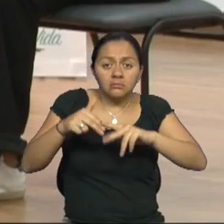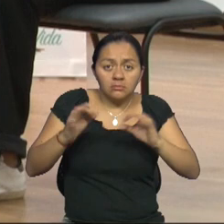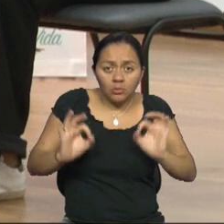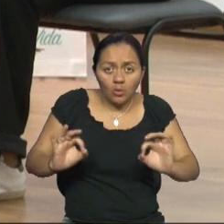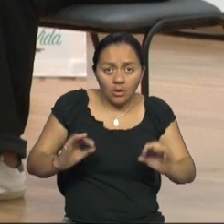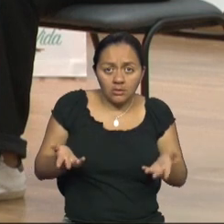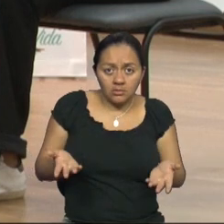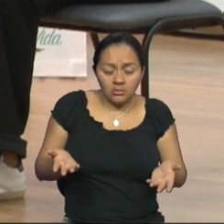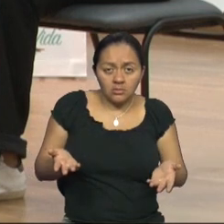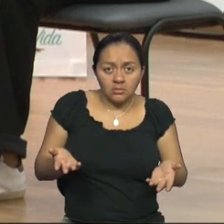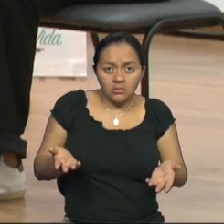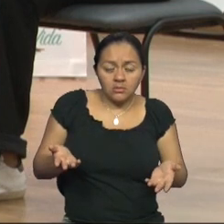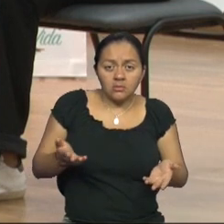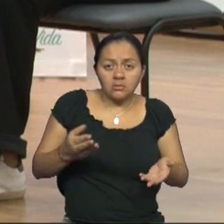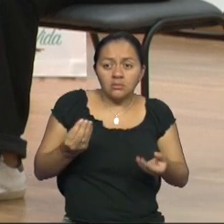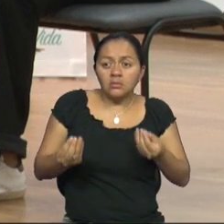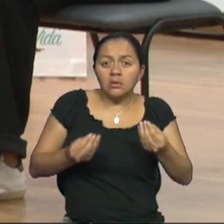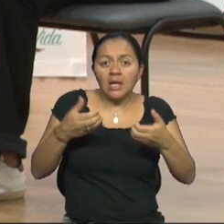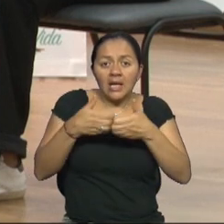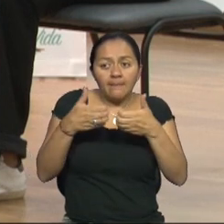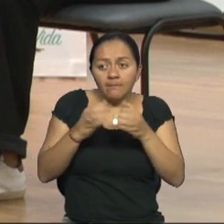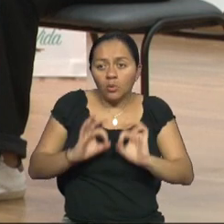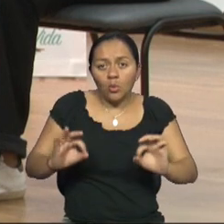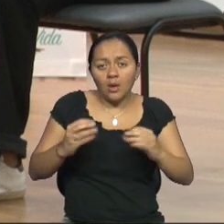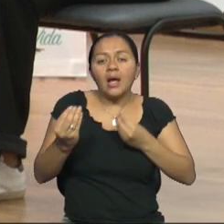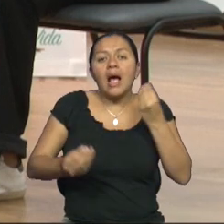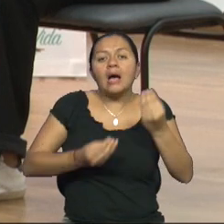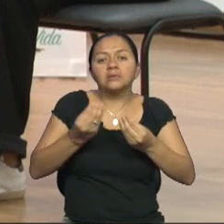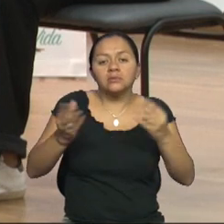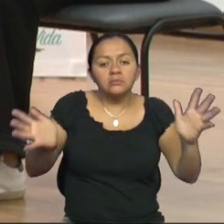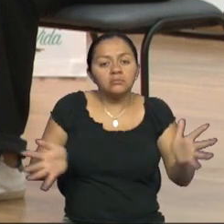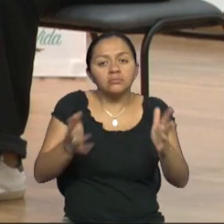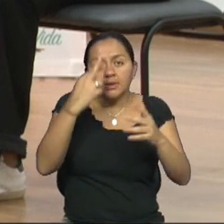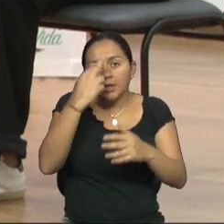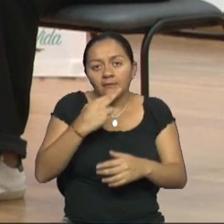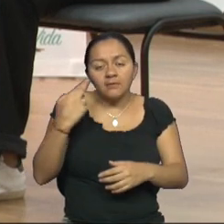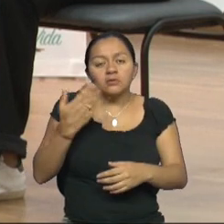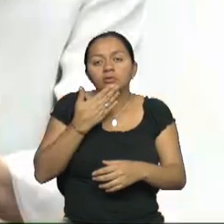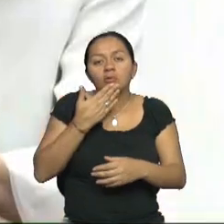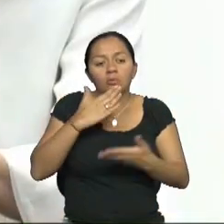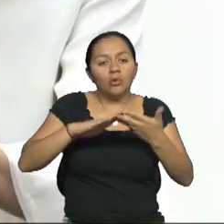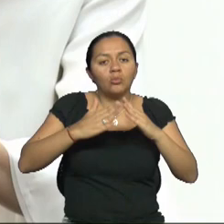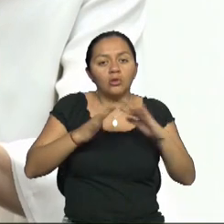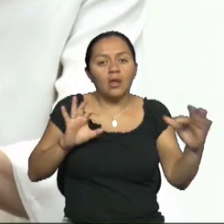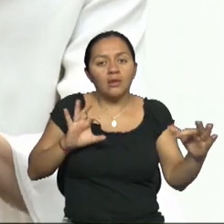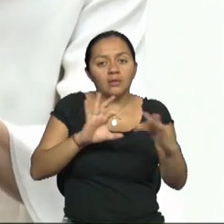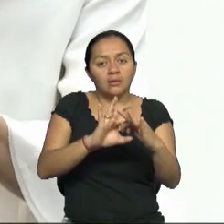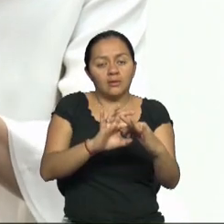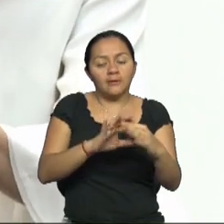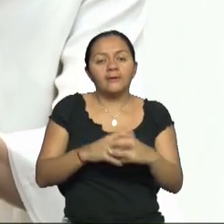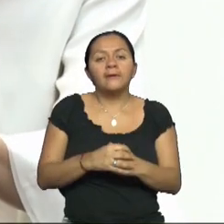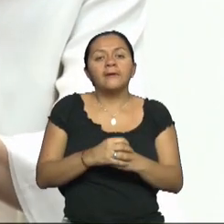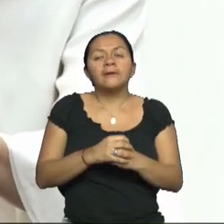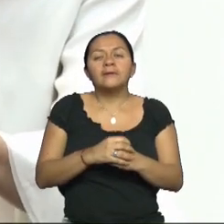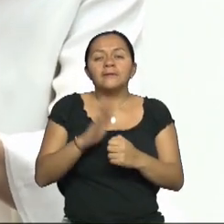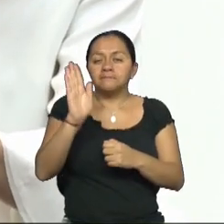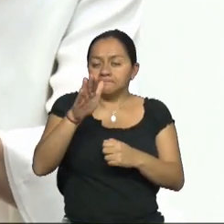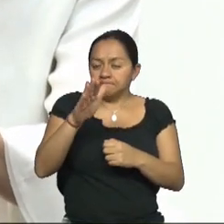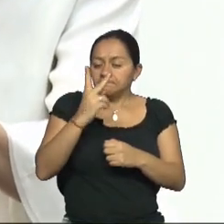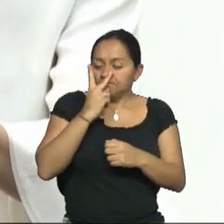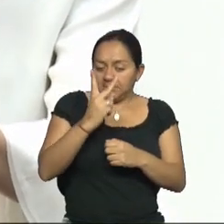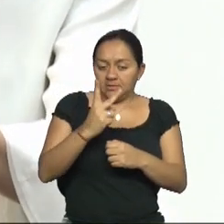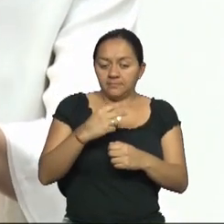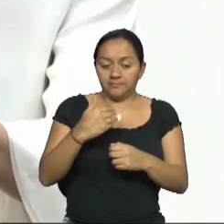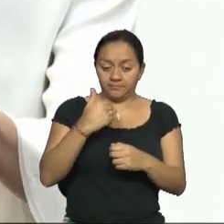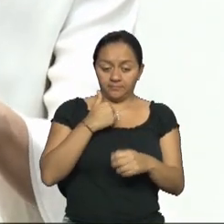y que también promueva este tipo de rehabilitación con la comunidad? Sí. A ver, lo que estamos intentando hacer desde la Organización Mundial de la